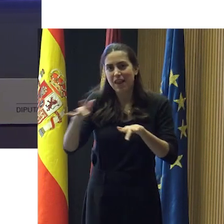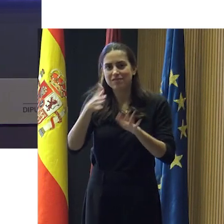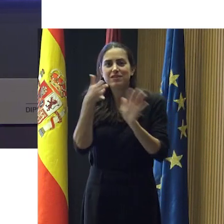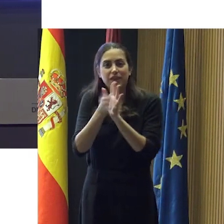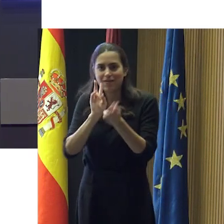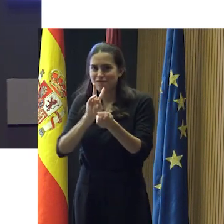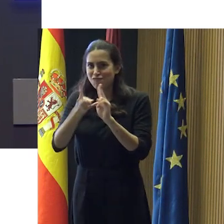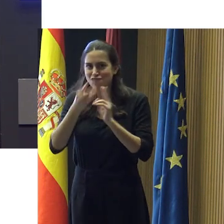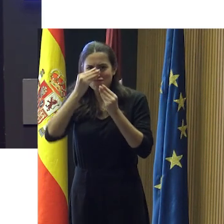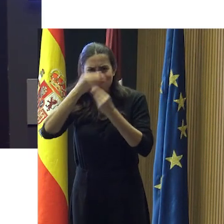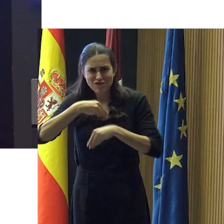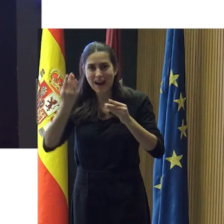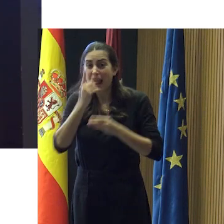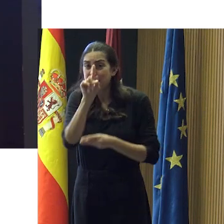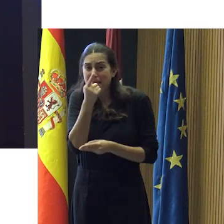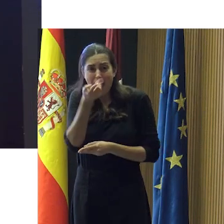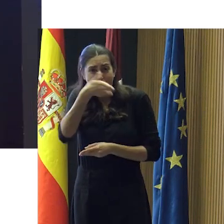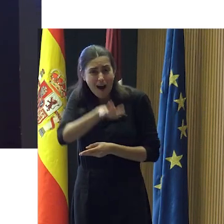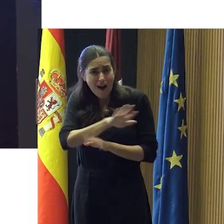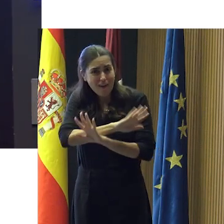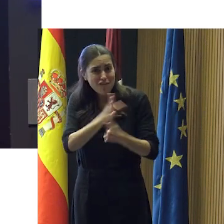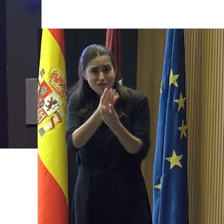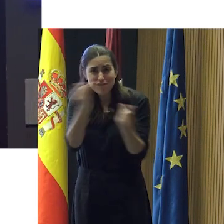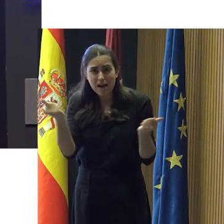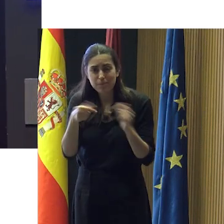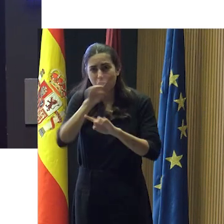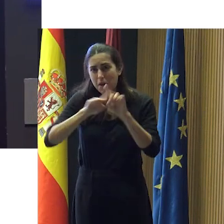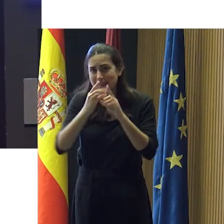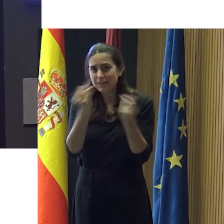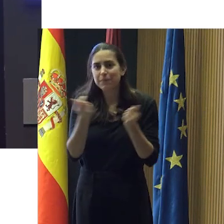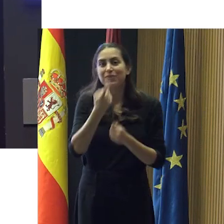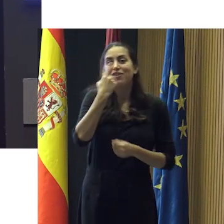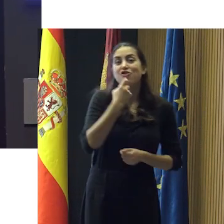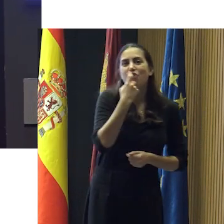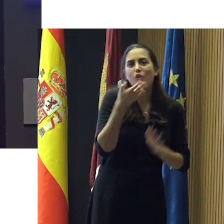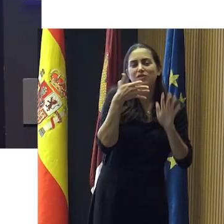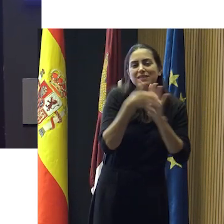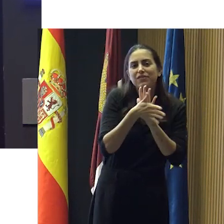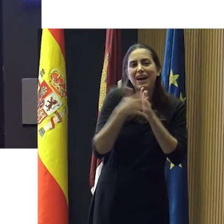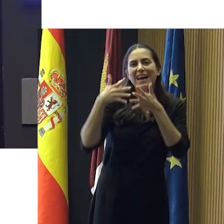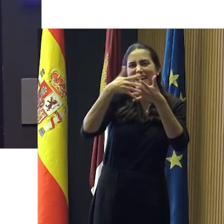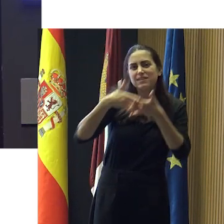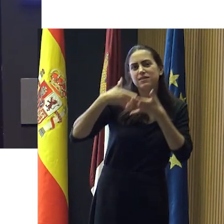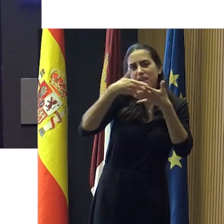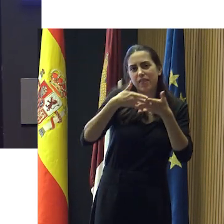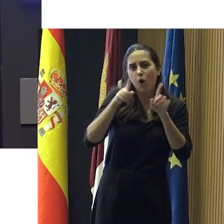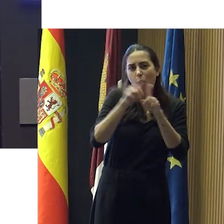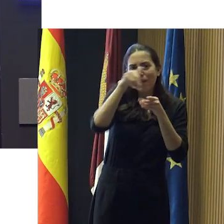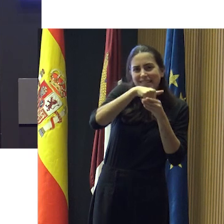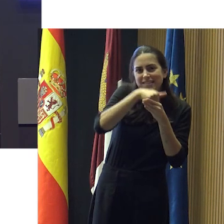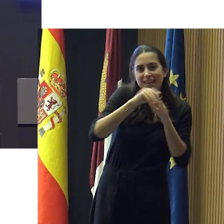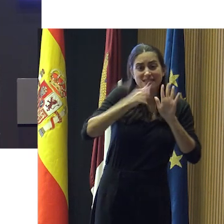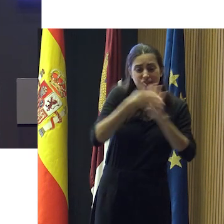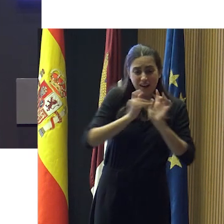fenomenal, se van a morir en la primera. Sin embargo, las células rojas presentan lo que conocemos como resistencia intrínseca. De manera